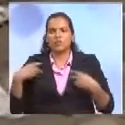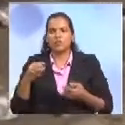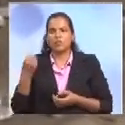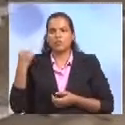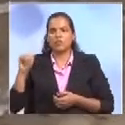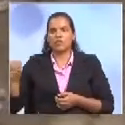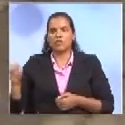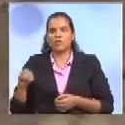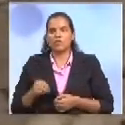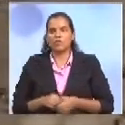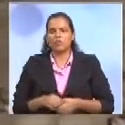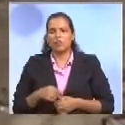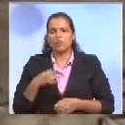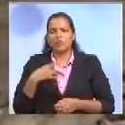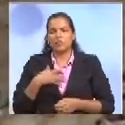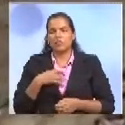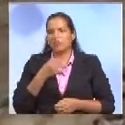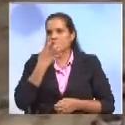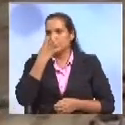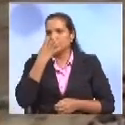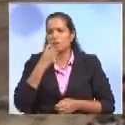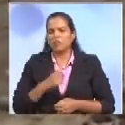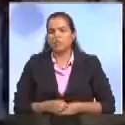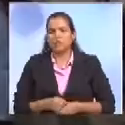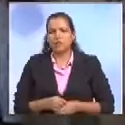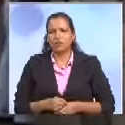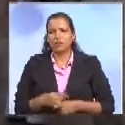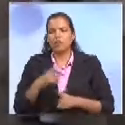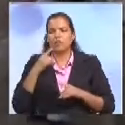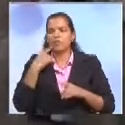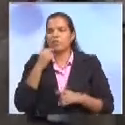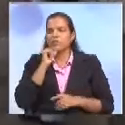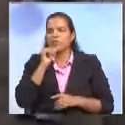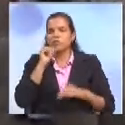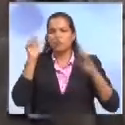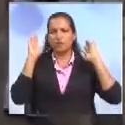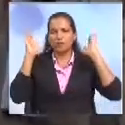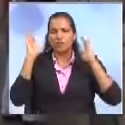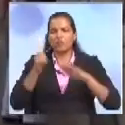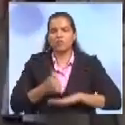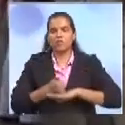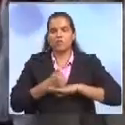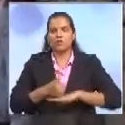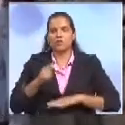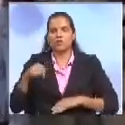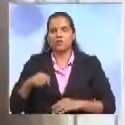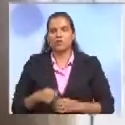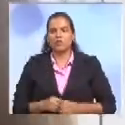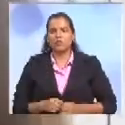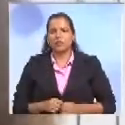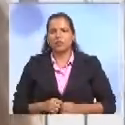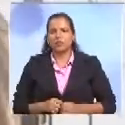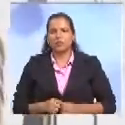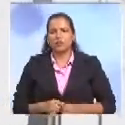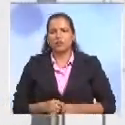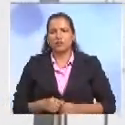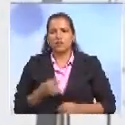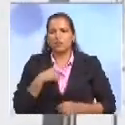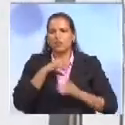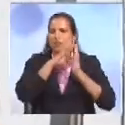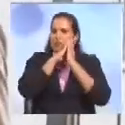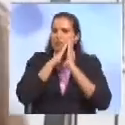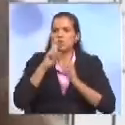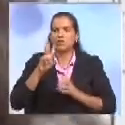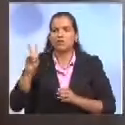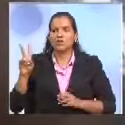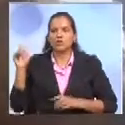Muisne para hacer sentir su malestar ante la desatención que sienten de autoridades del municipio. Yo estoy durmiendo más de